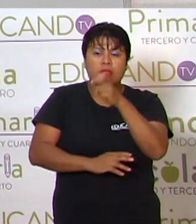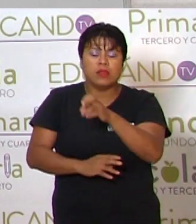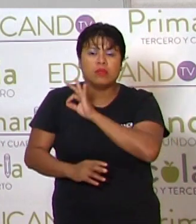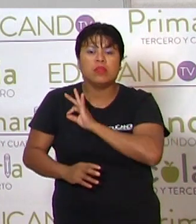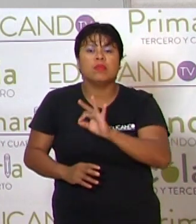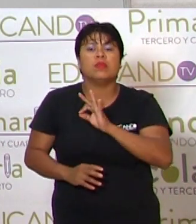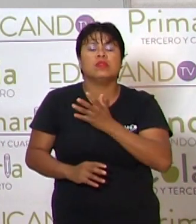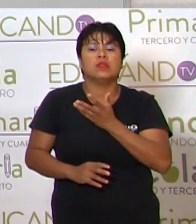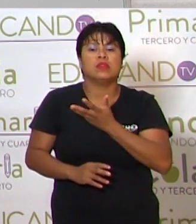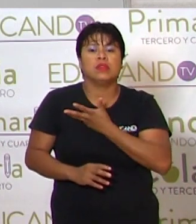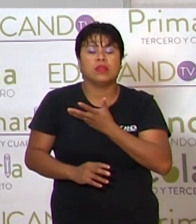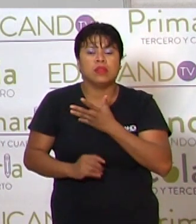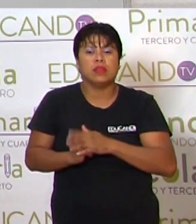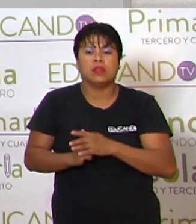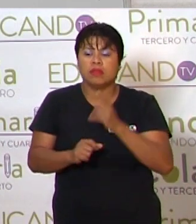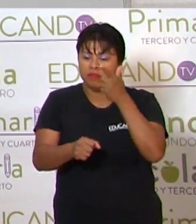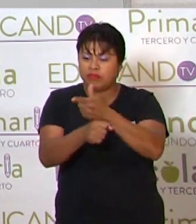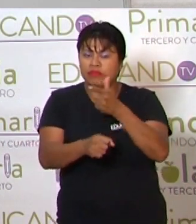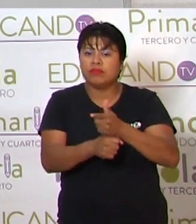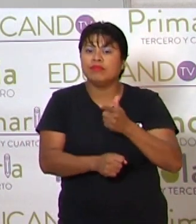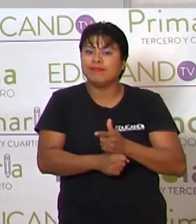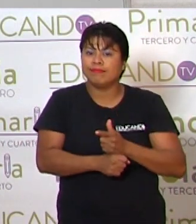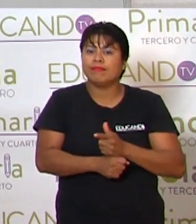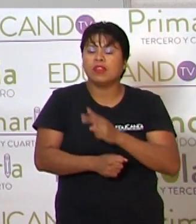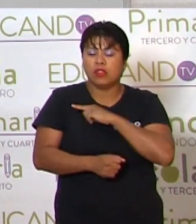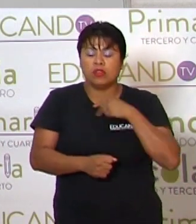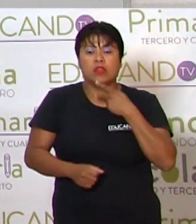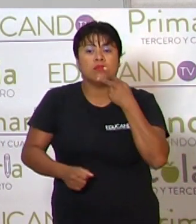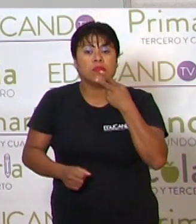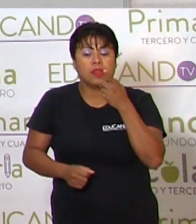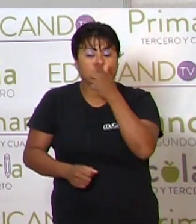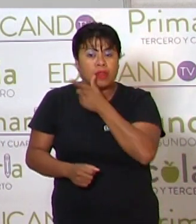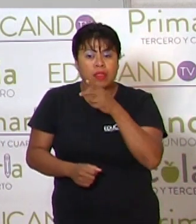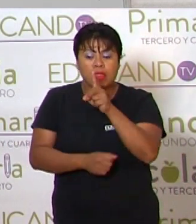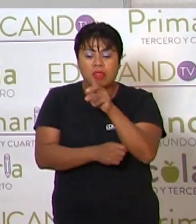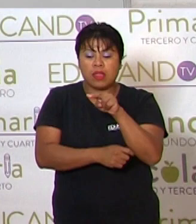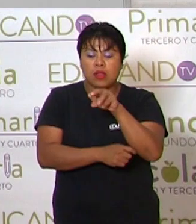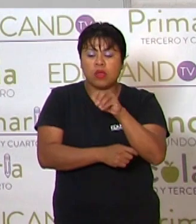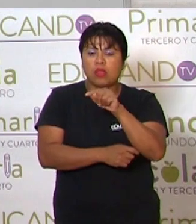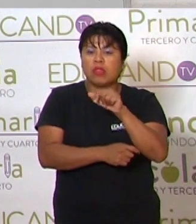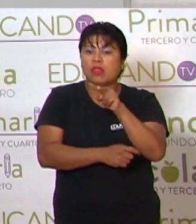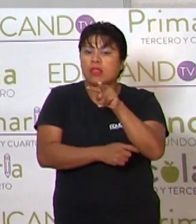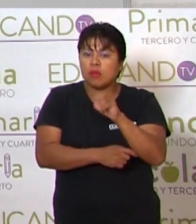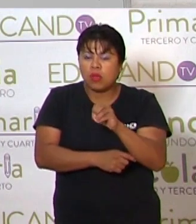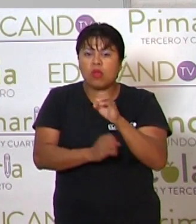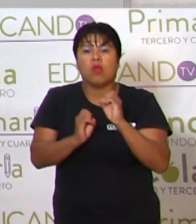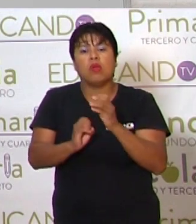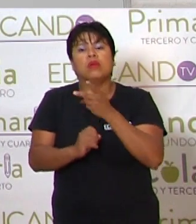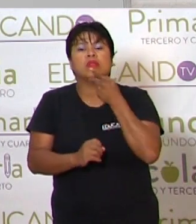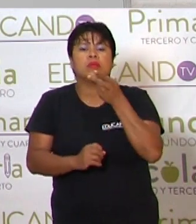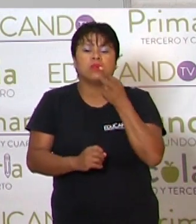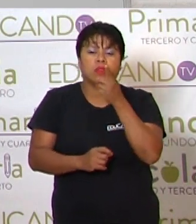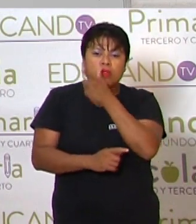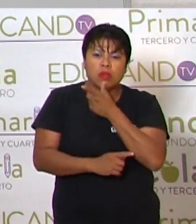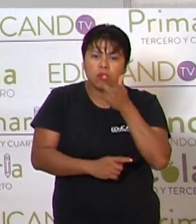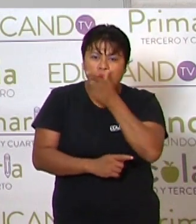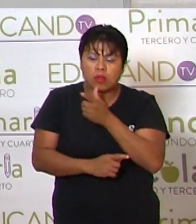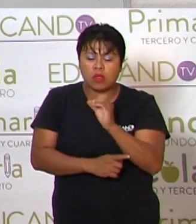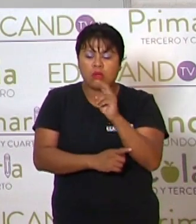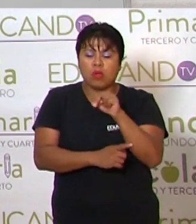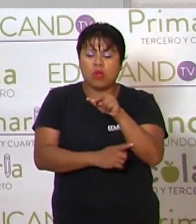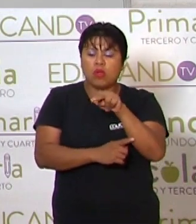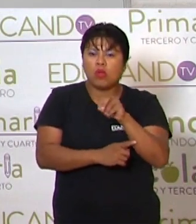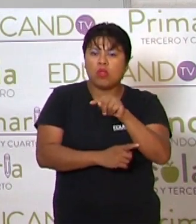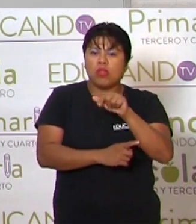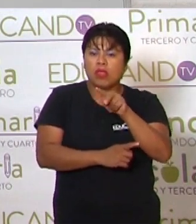que poder identificar si estamos hablando de un lenguaje denotativo o si estamos hablando de un lenguaje